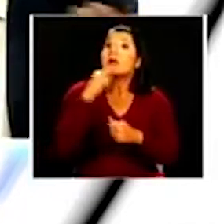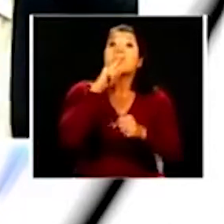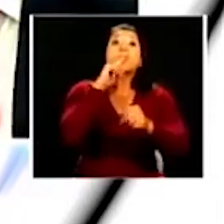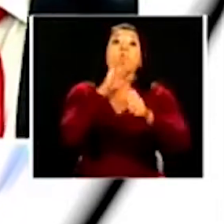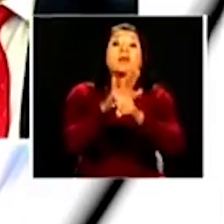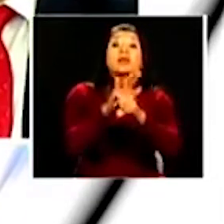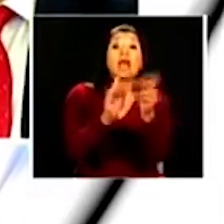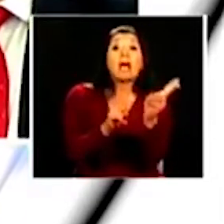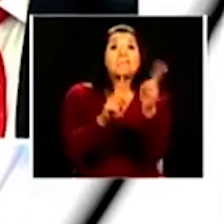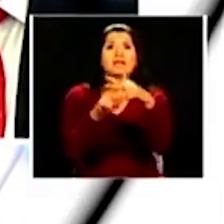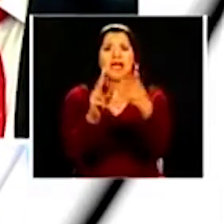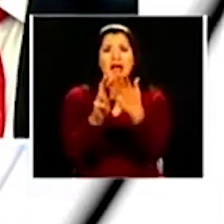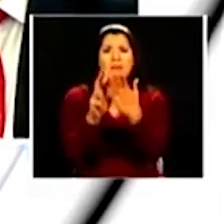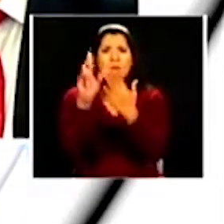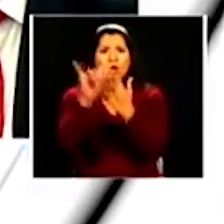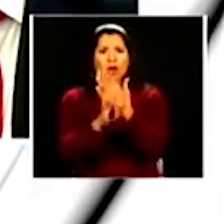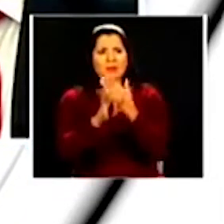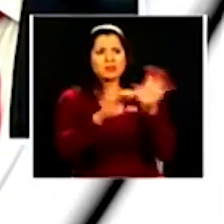cuales les está quitando presupuesto.